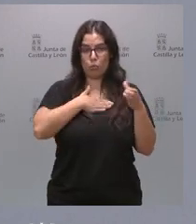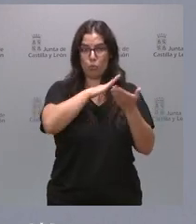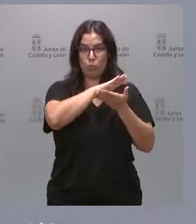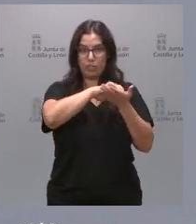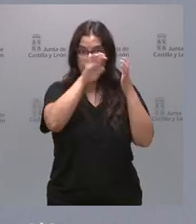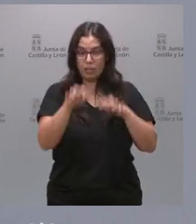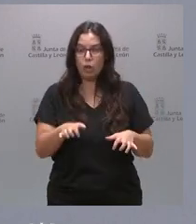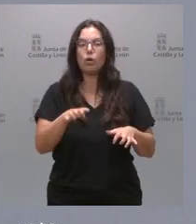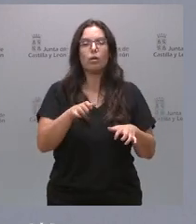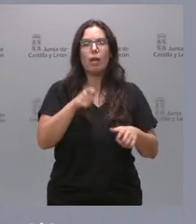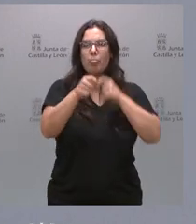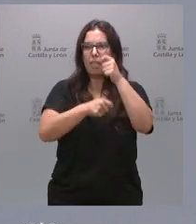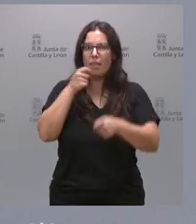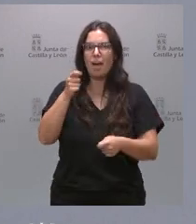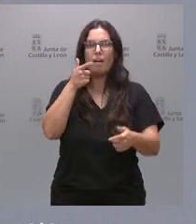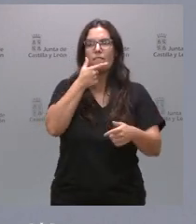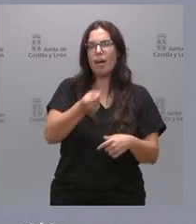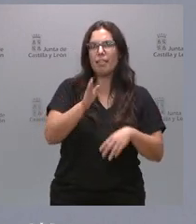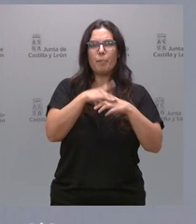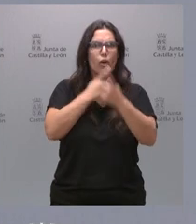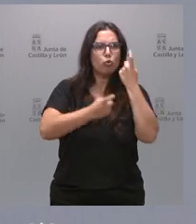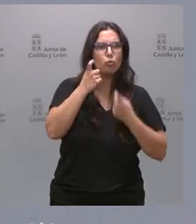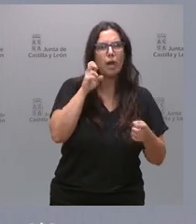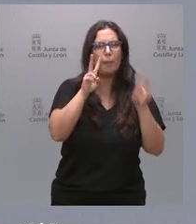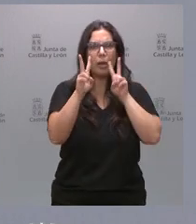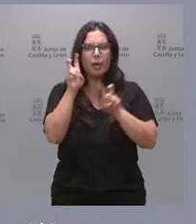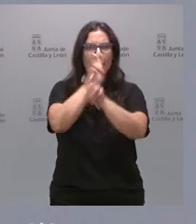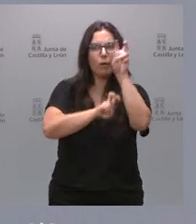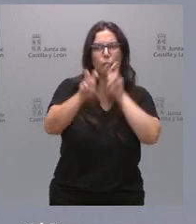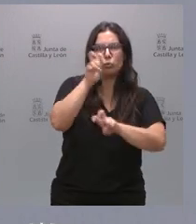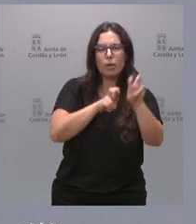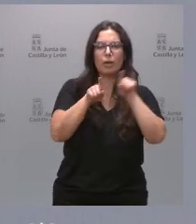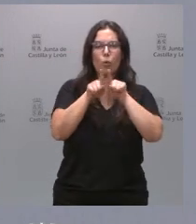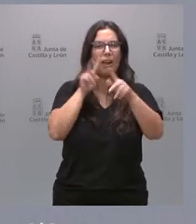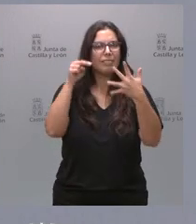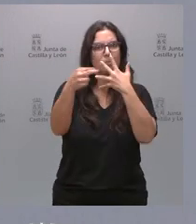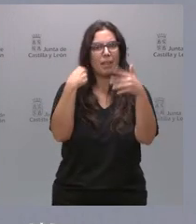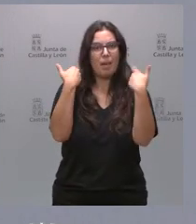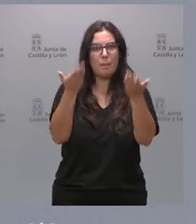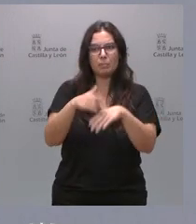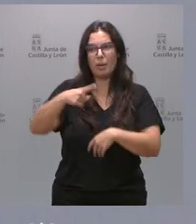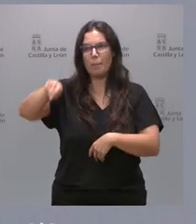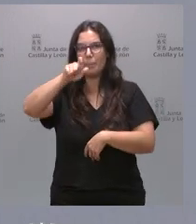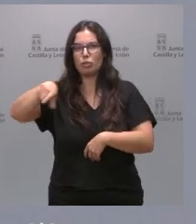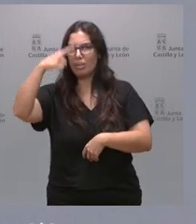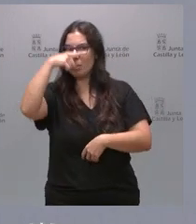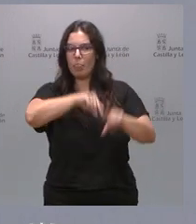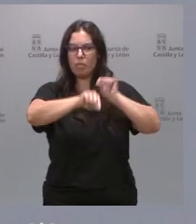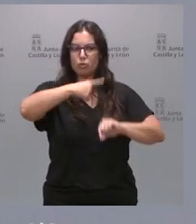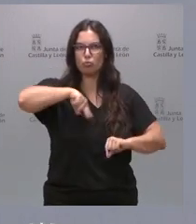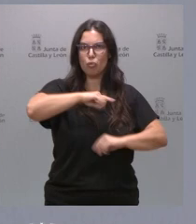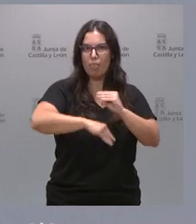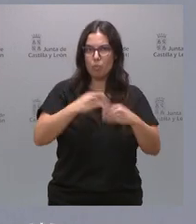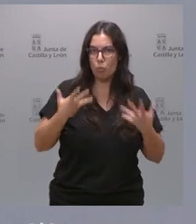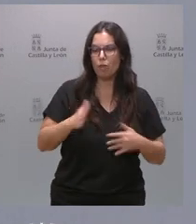va a facilitar con ello la transparencia y la participación del conjunto de las personas de Castilla y León en las decisiones que tome la administración autonómica y Por tanto se